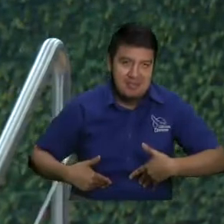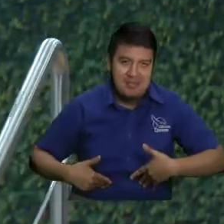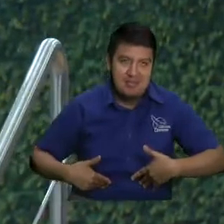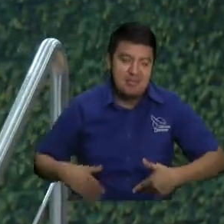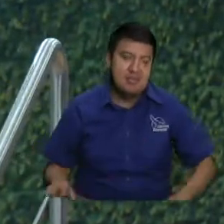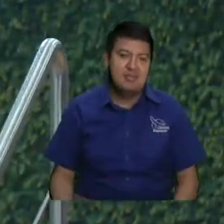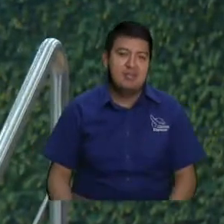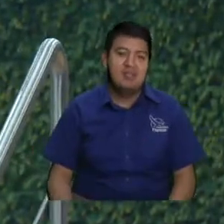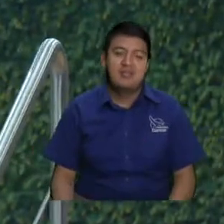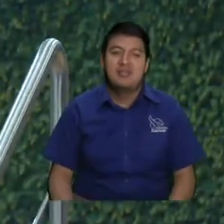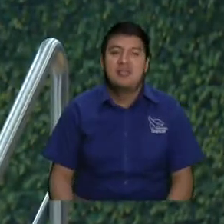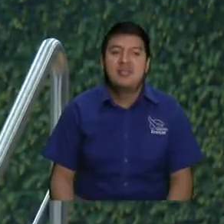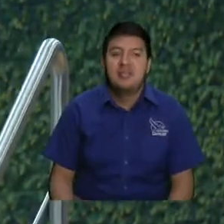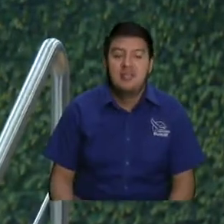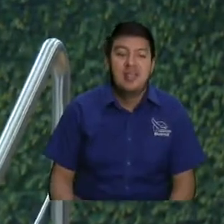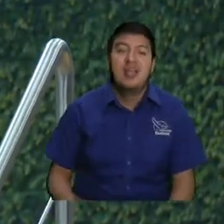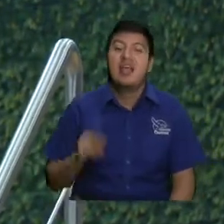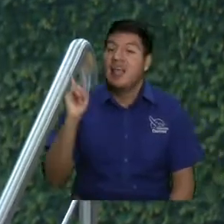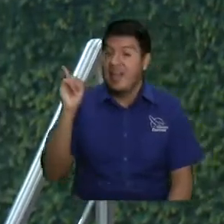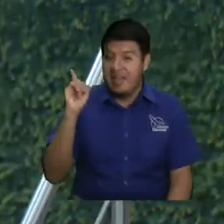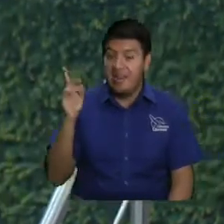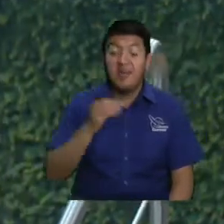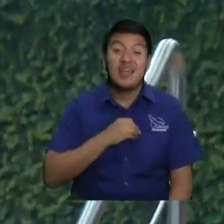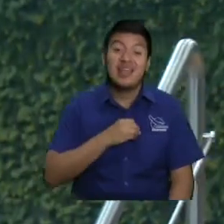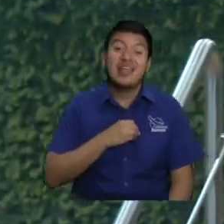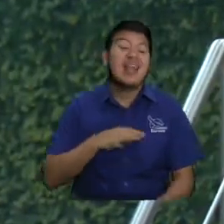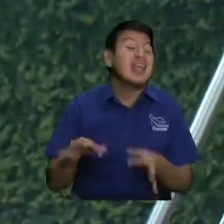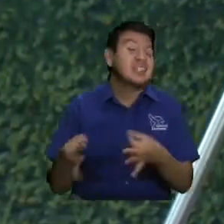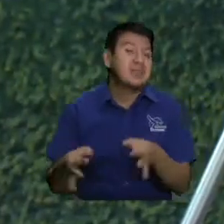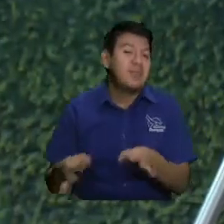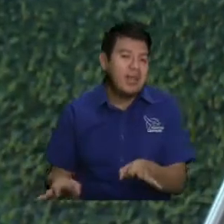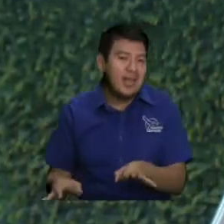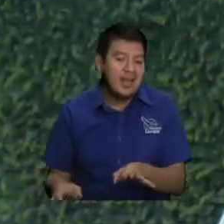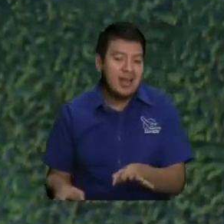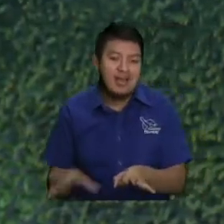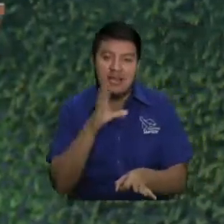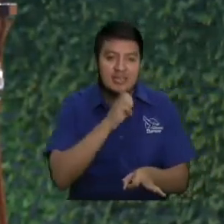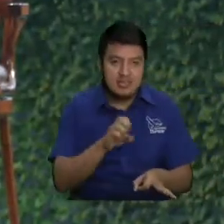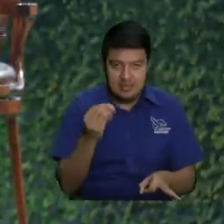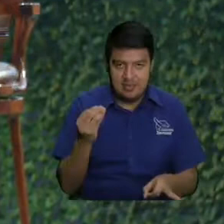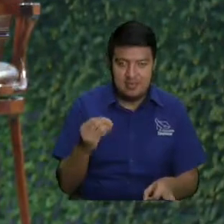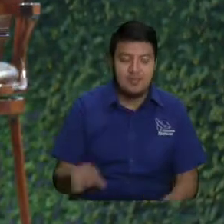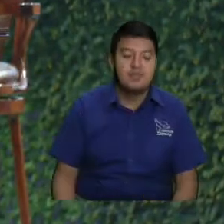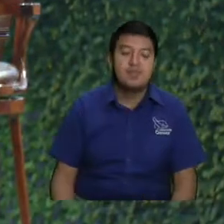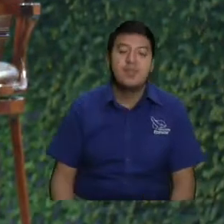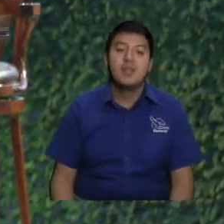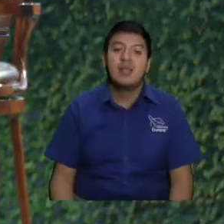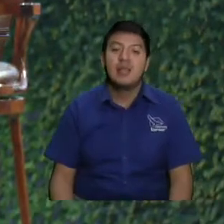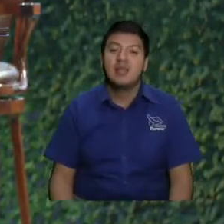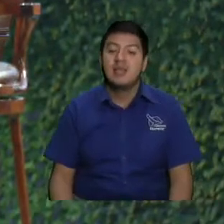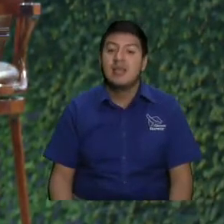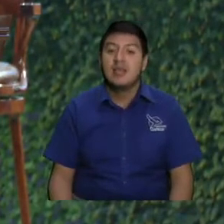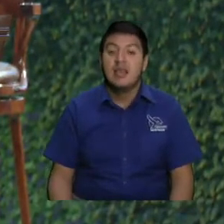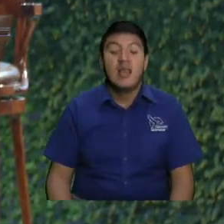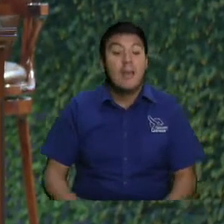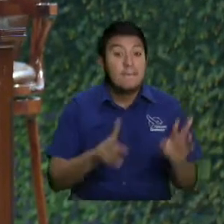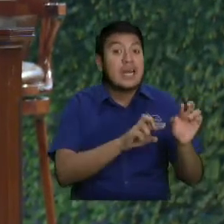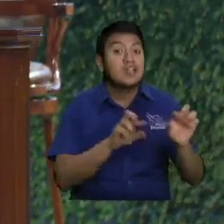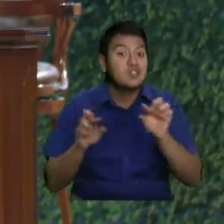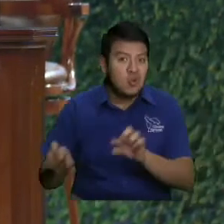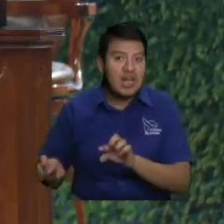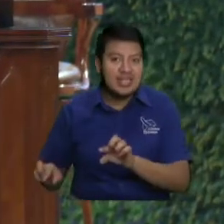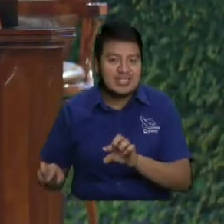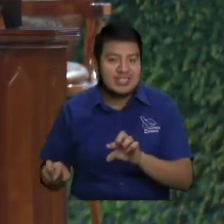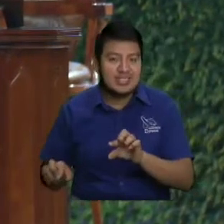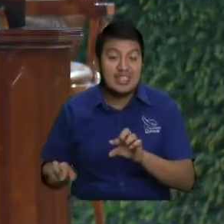No, hermano, lo que pasa es que en la iglesia solo hermanos cuadrados con la Biblia